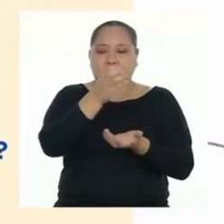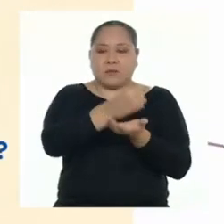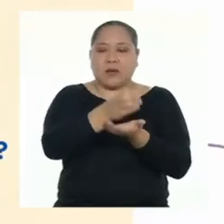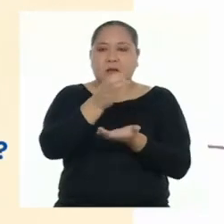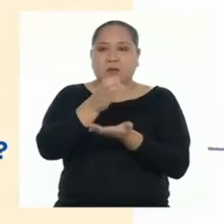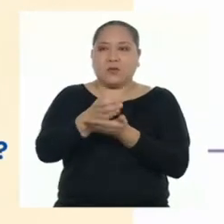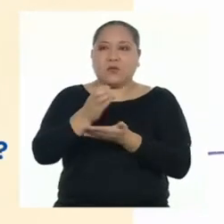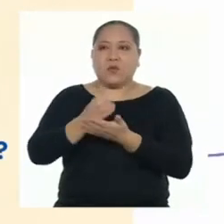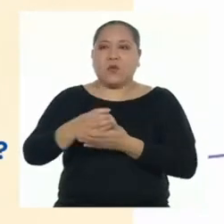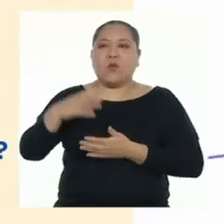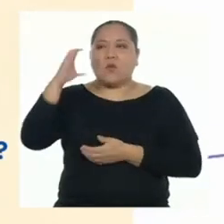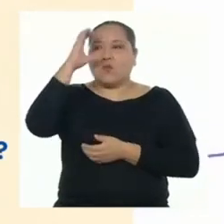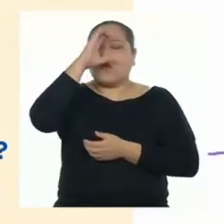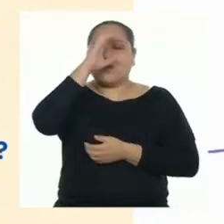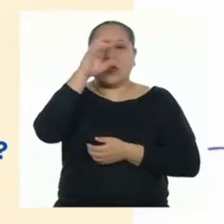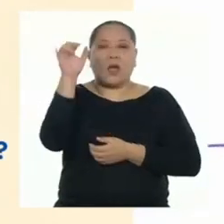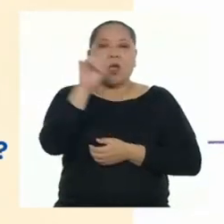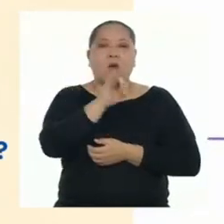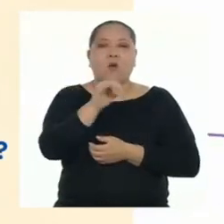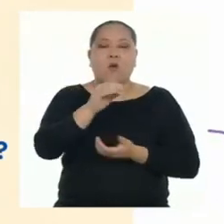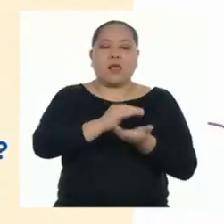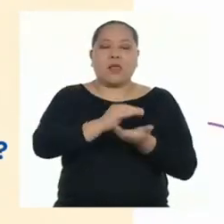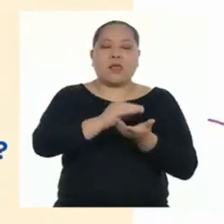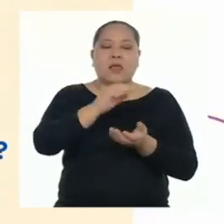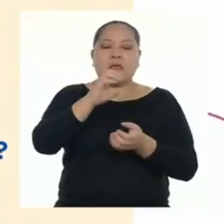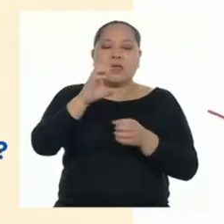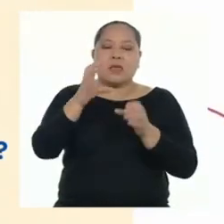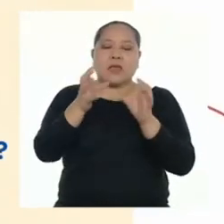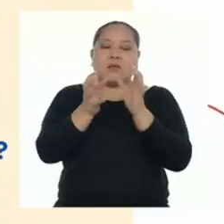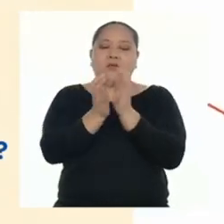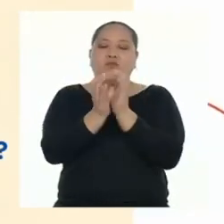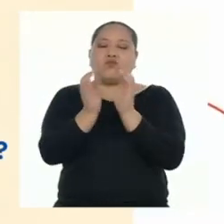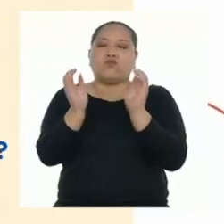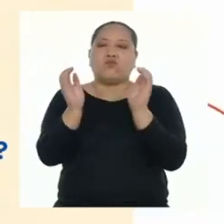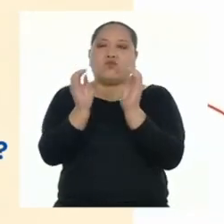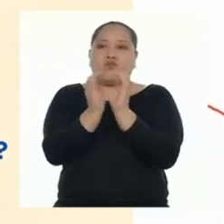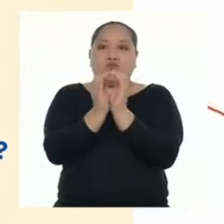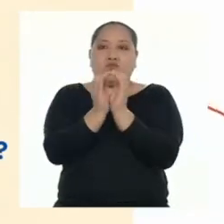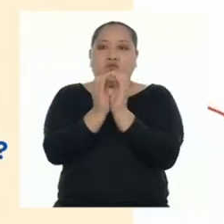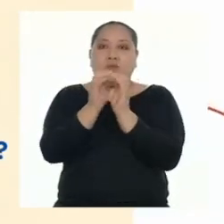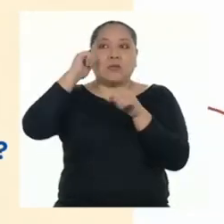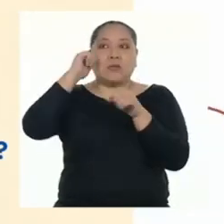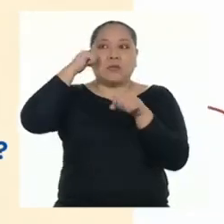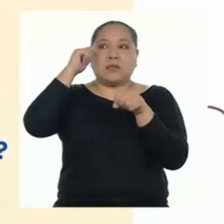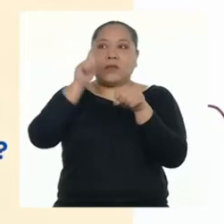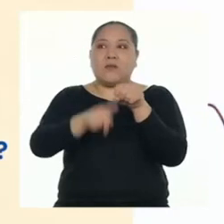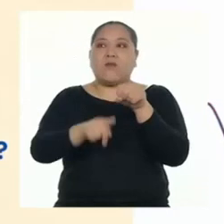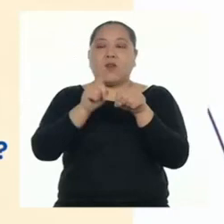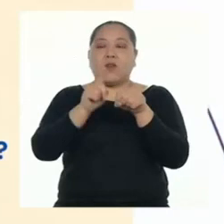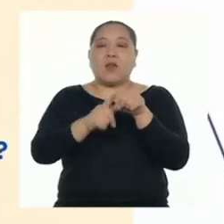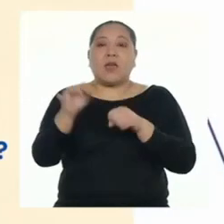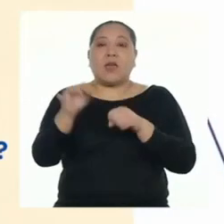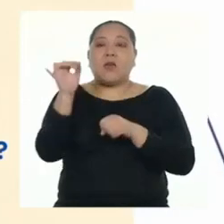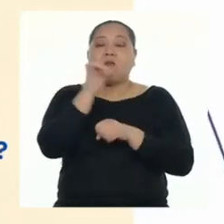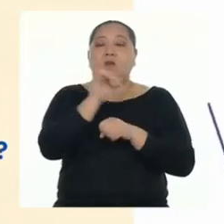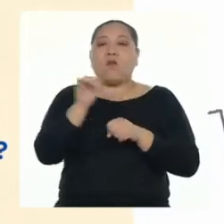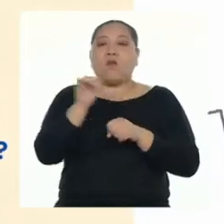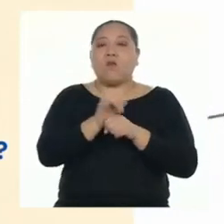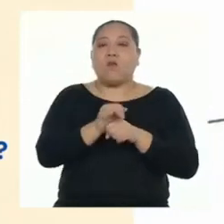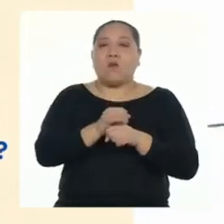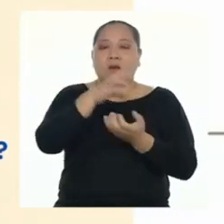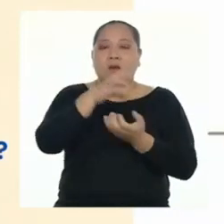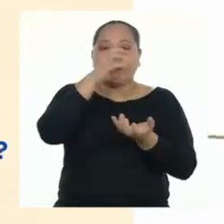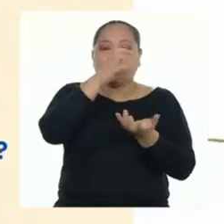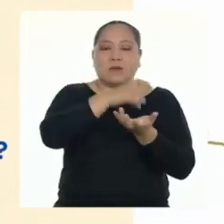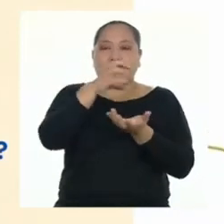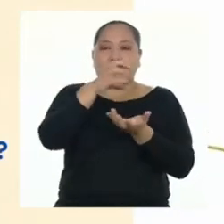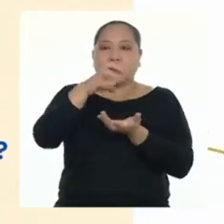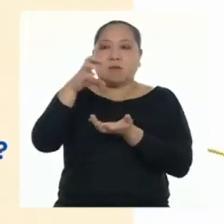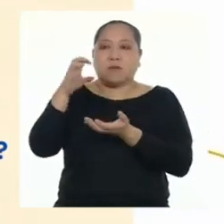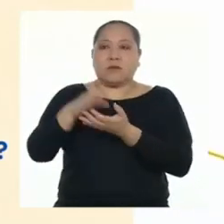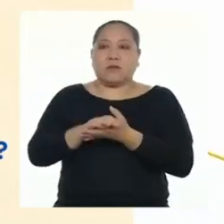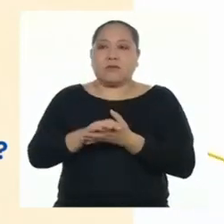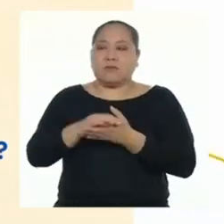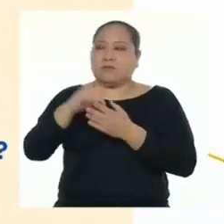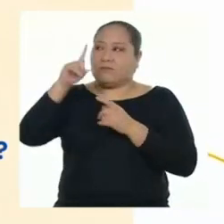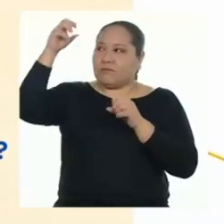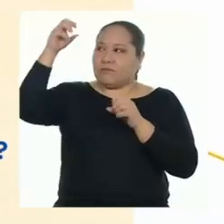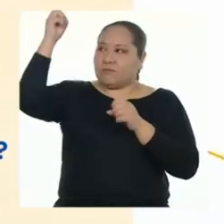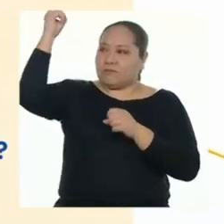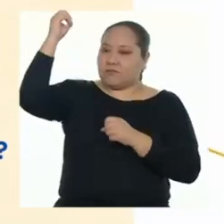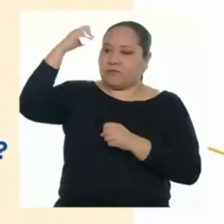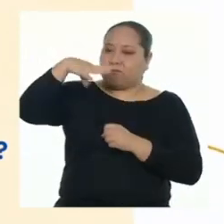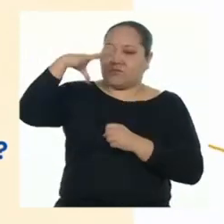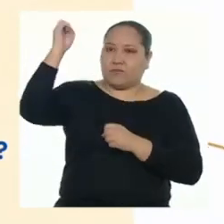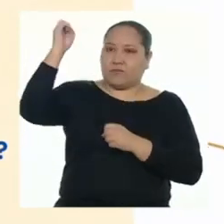de buscar el mismo tamaño de cebollas y las coloqué en el mismo lugar con relación a la luz. También usé